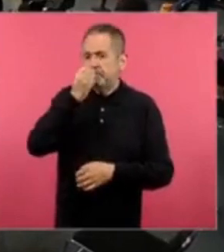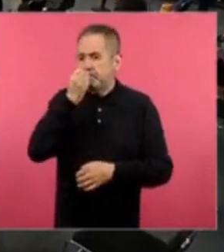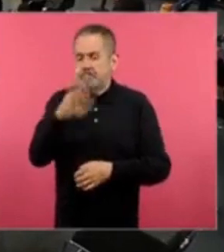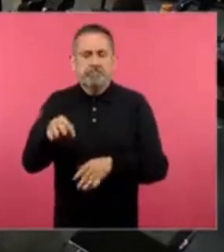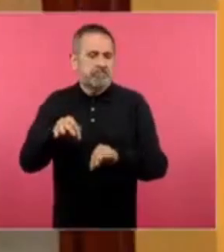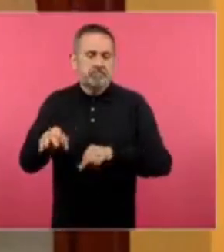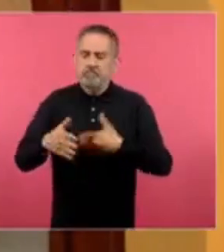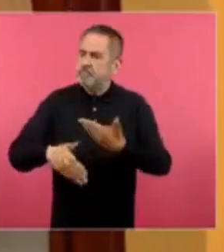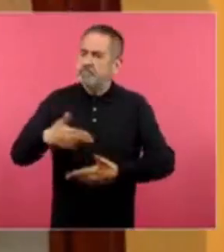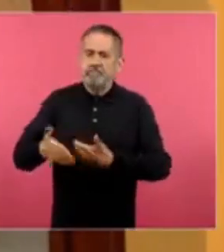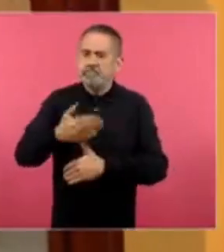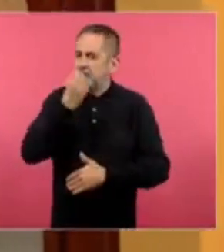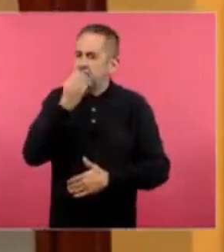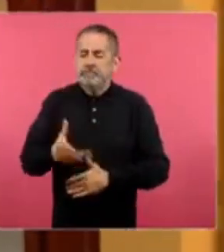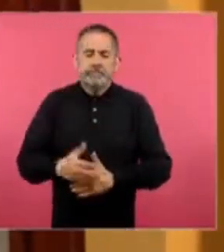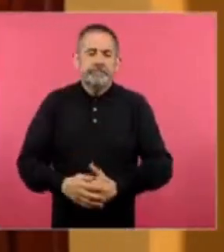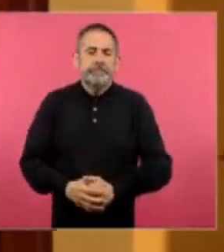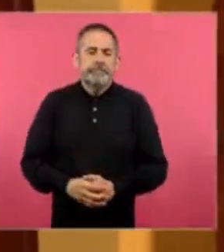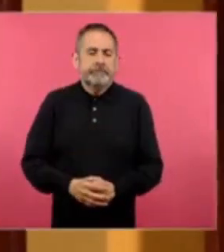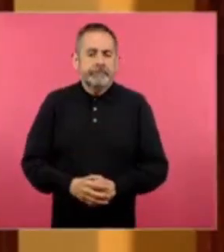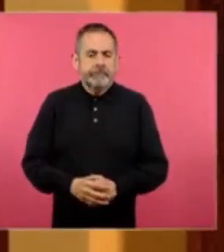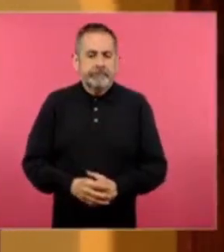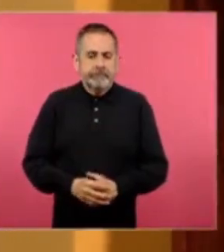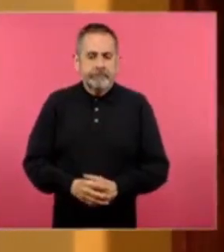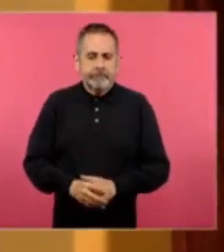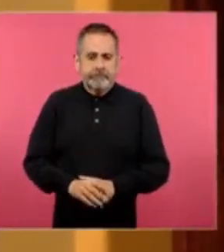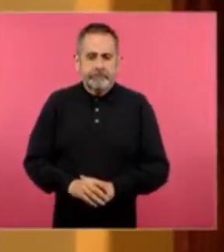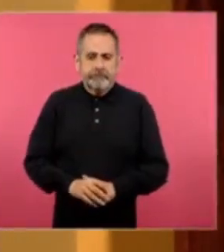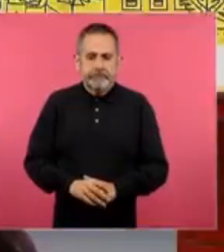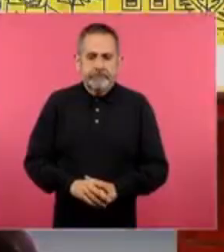gran trabajo. ¿El que sigue, maestro?